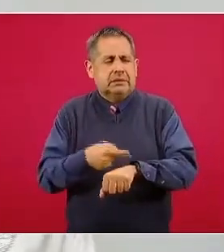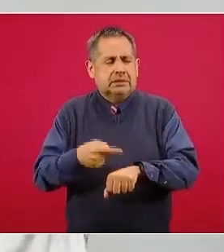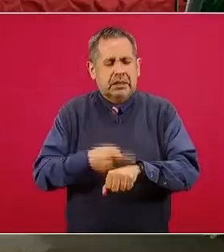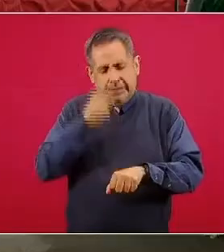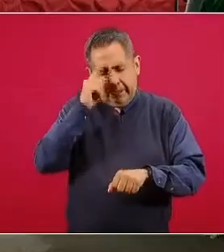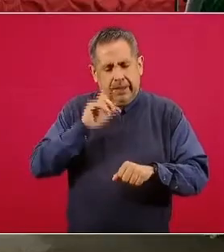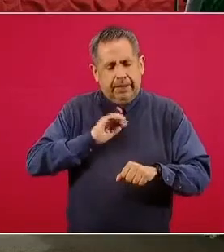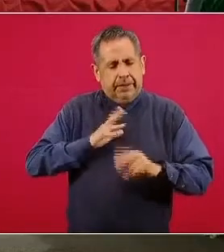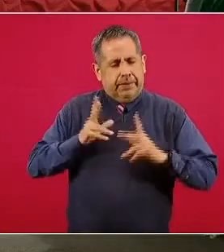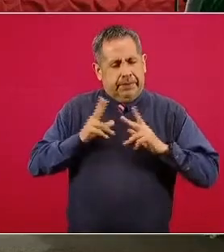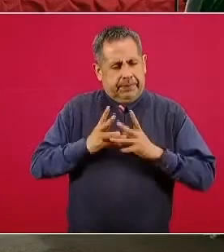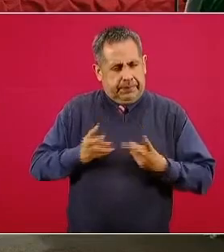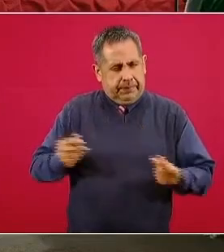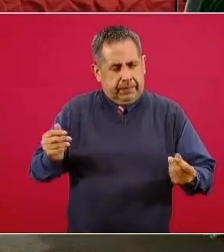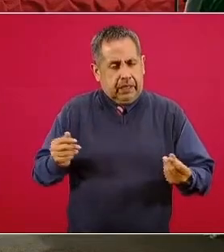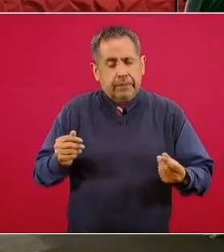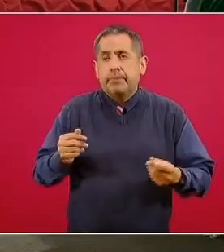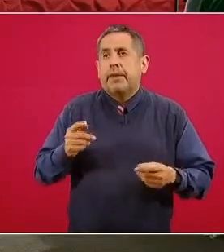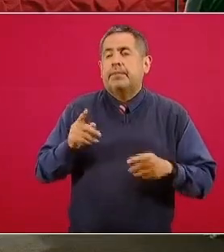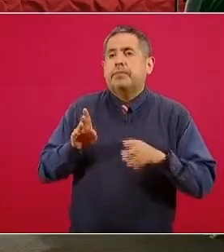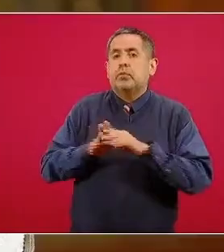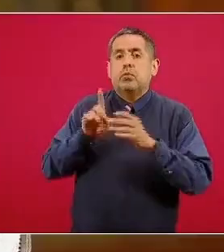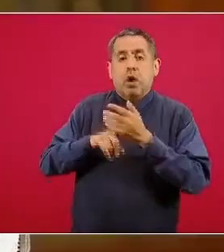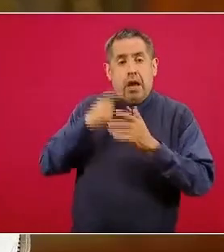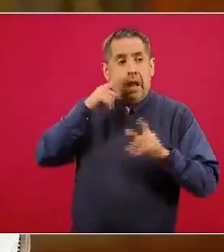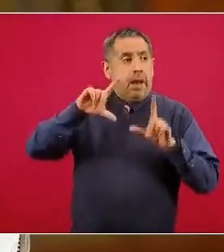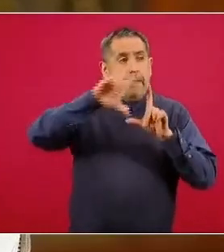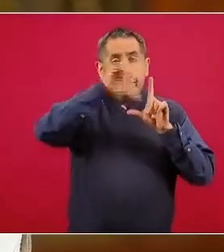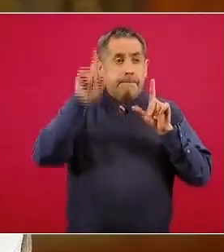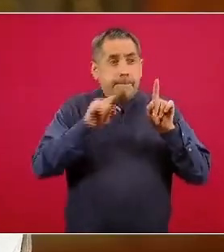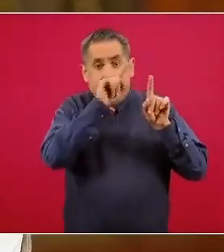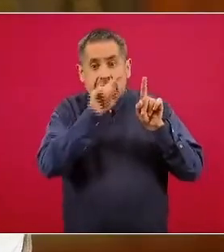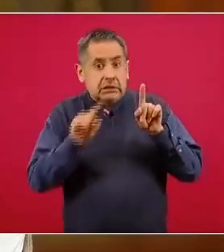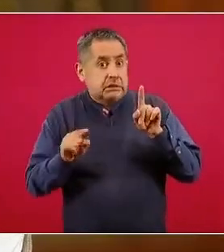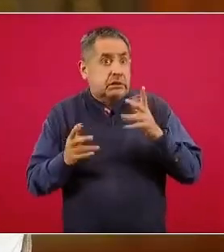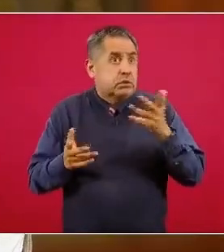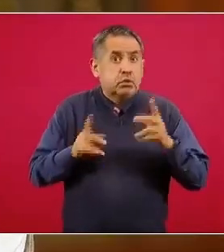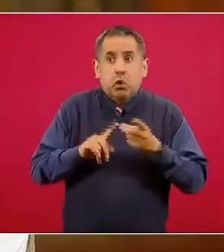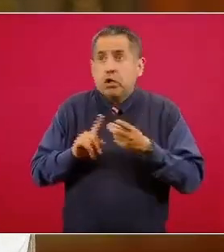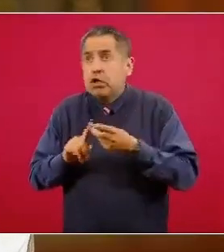insistido mucho que efectivamente puede existir